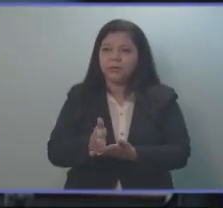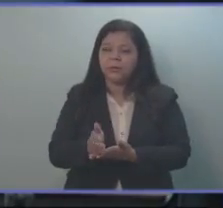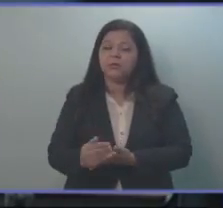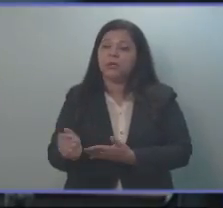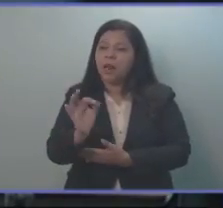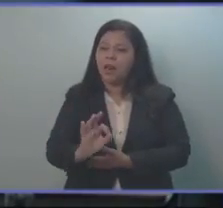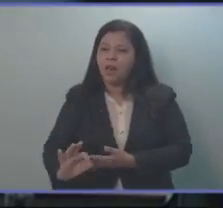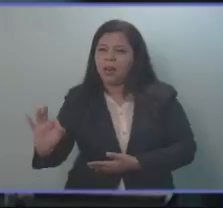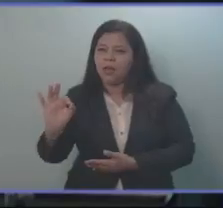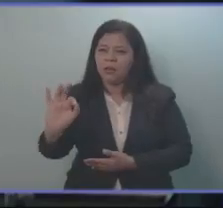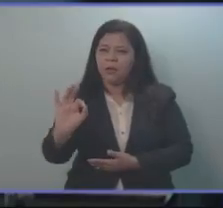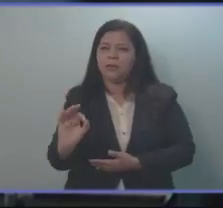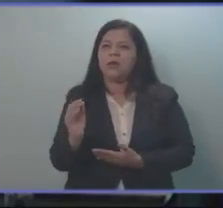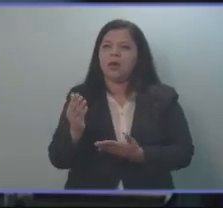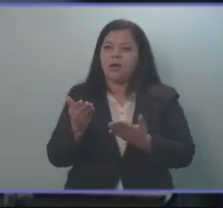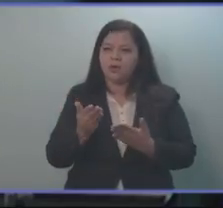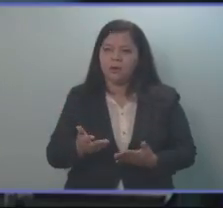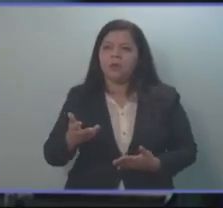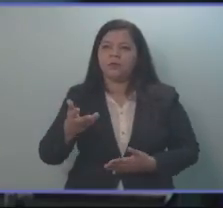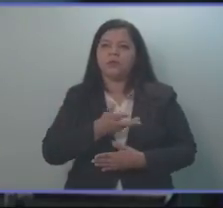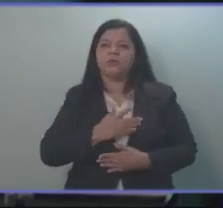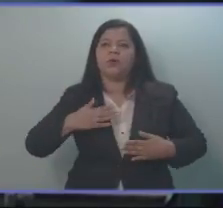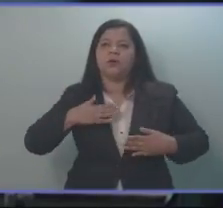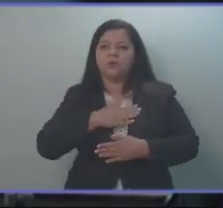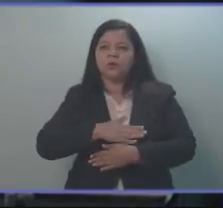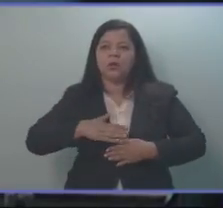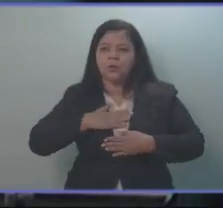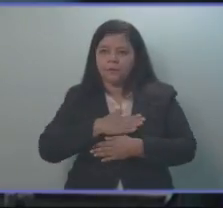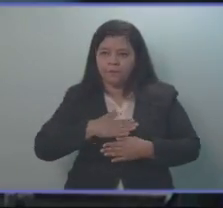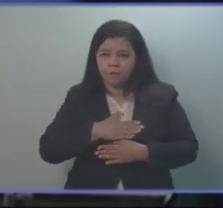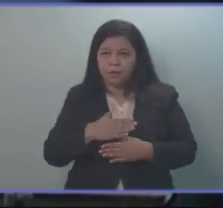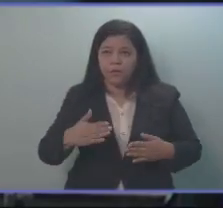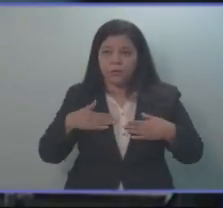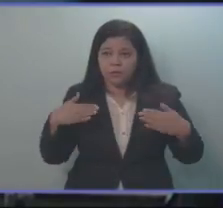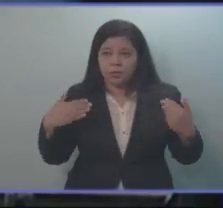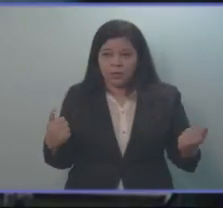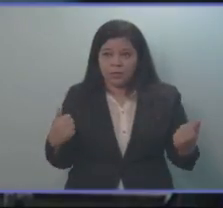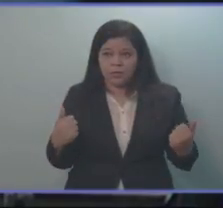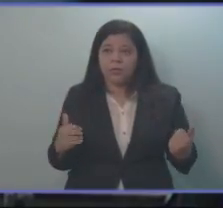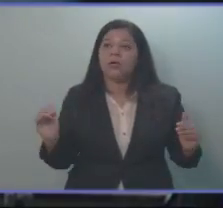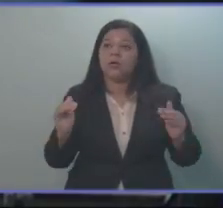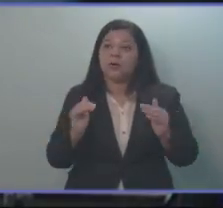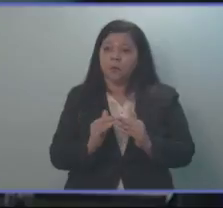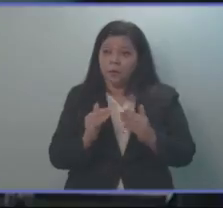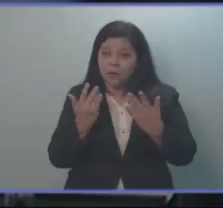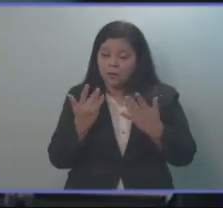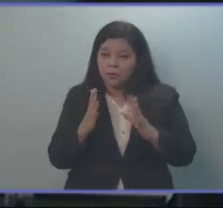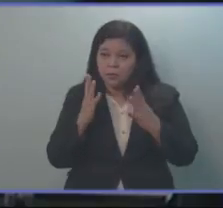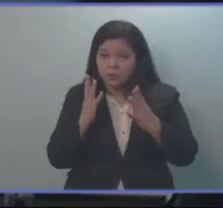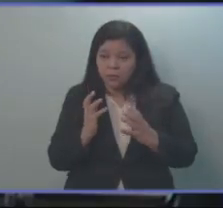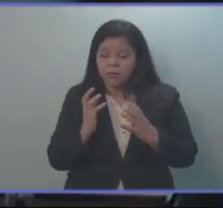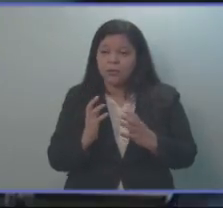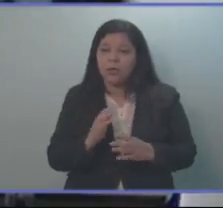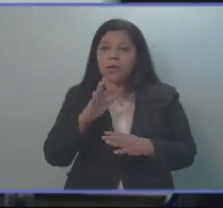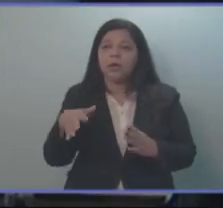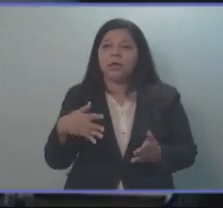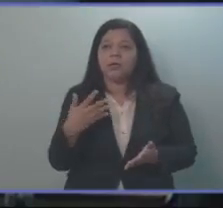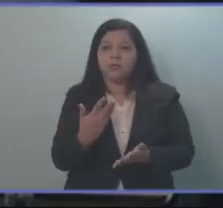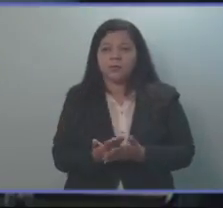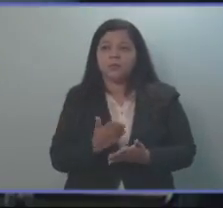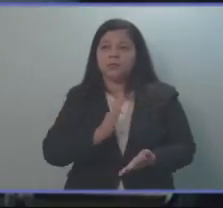que contribuyen al goce de la salud de la población y a la vez buscan ser reconocidos por la